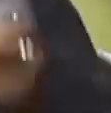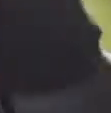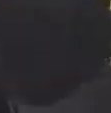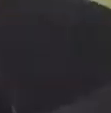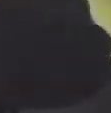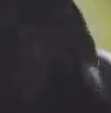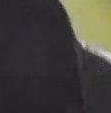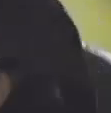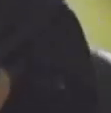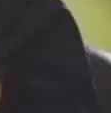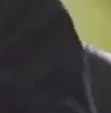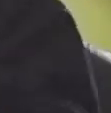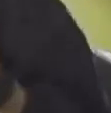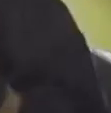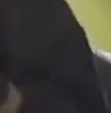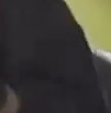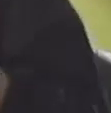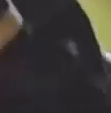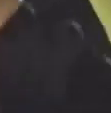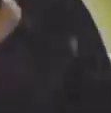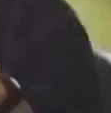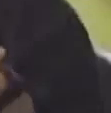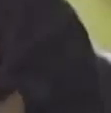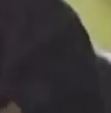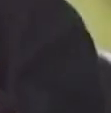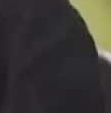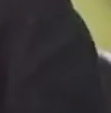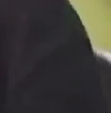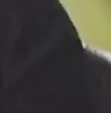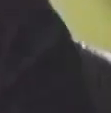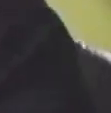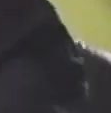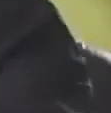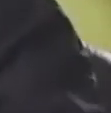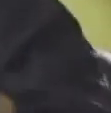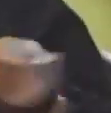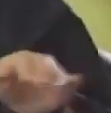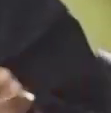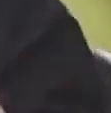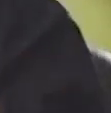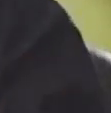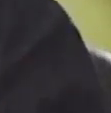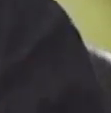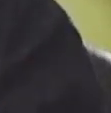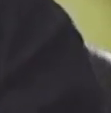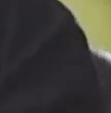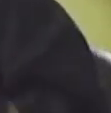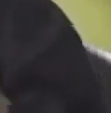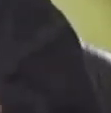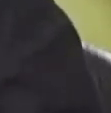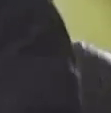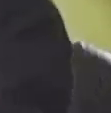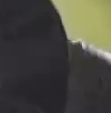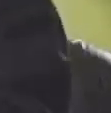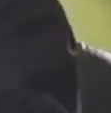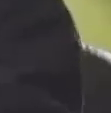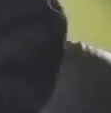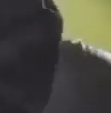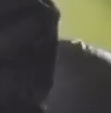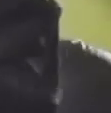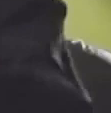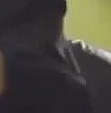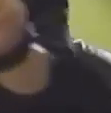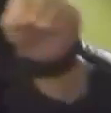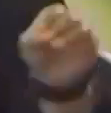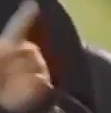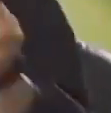Hasta ahora yo me siento tranquila de haber aprendido. Yo aprendí todo lo que necesitaba. Ahora yo quiero enseñarles a